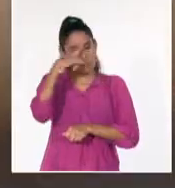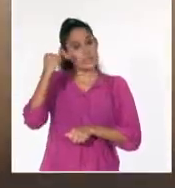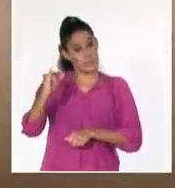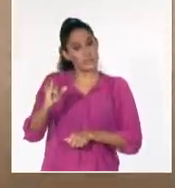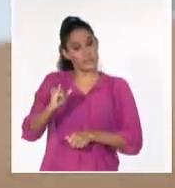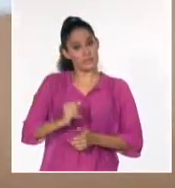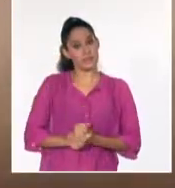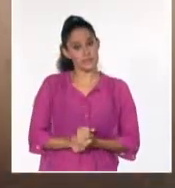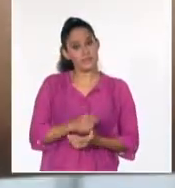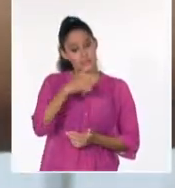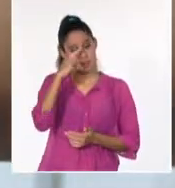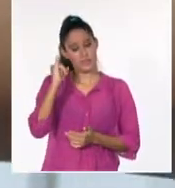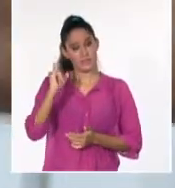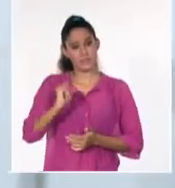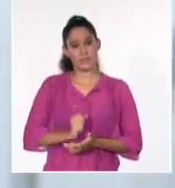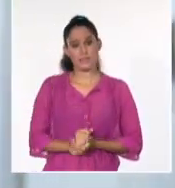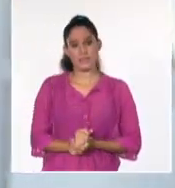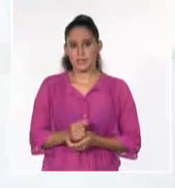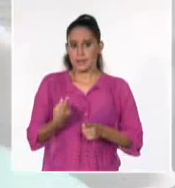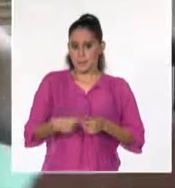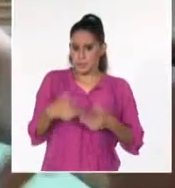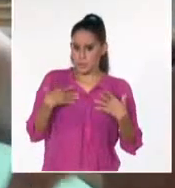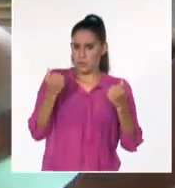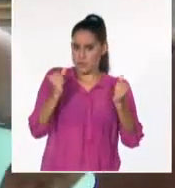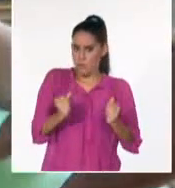Sí, pero si tú eres fuerte.